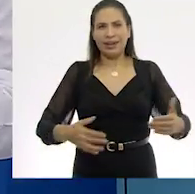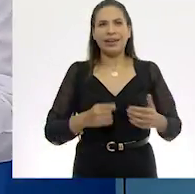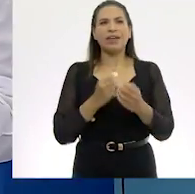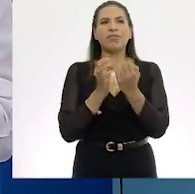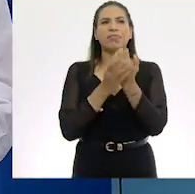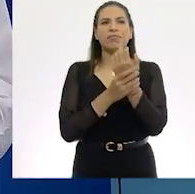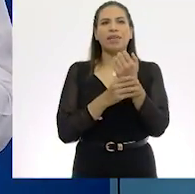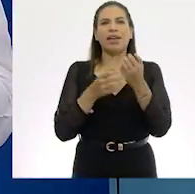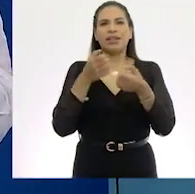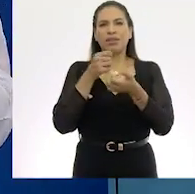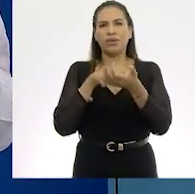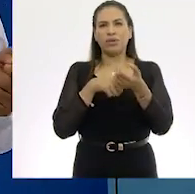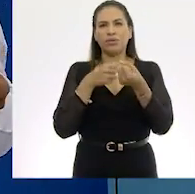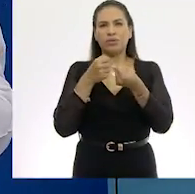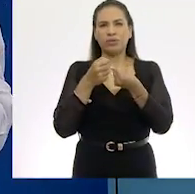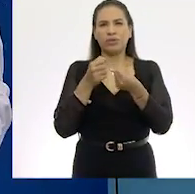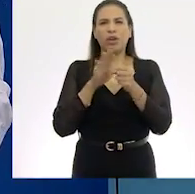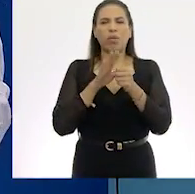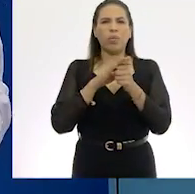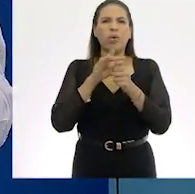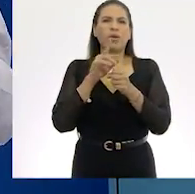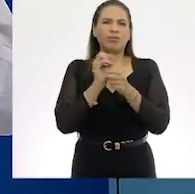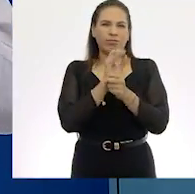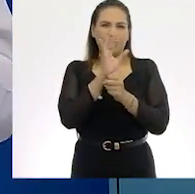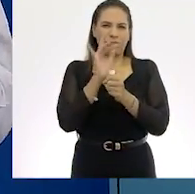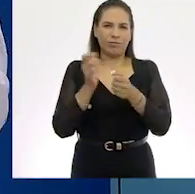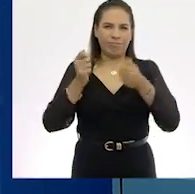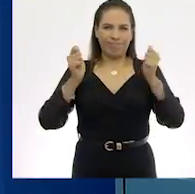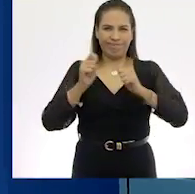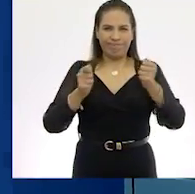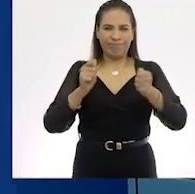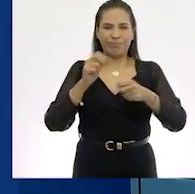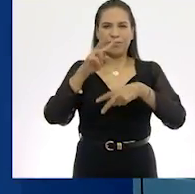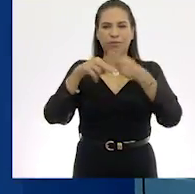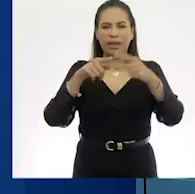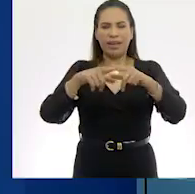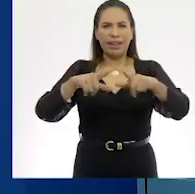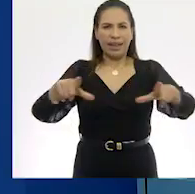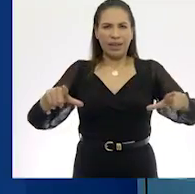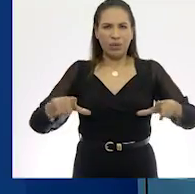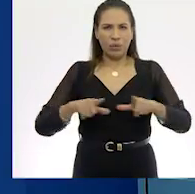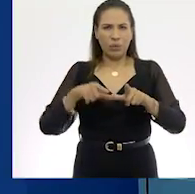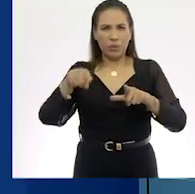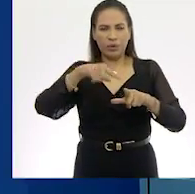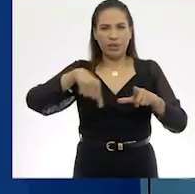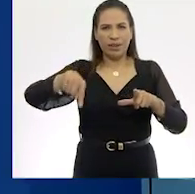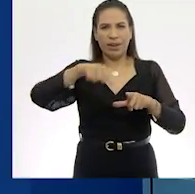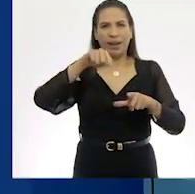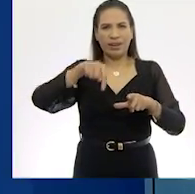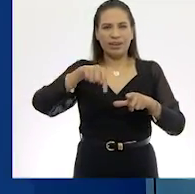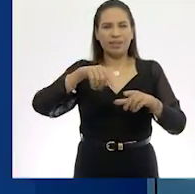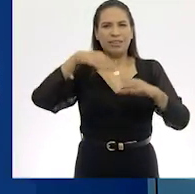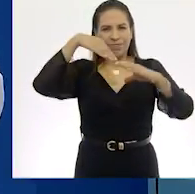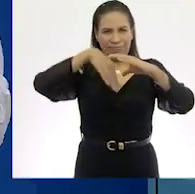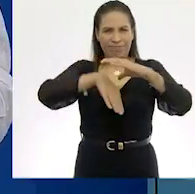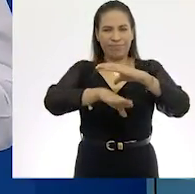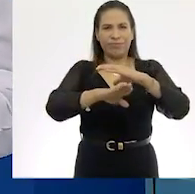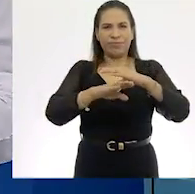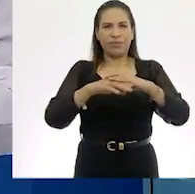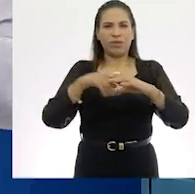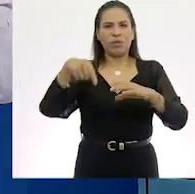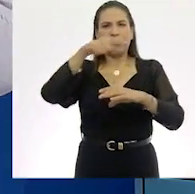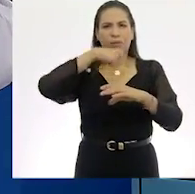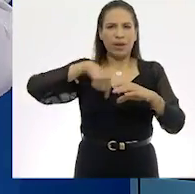manos un manojo de tizones encendidos. Llegaron a la laguna que se había formado en la cueva y empezaron a darle